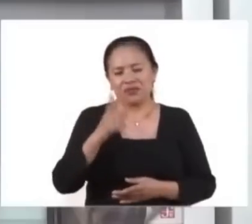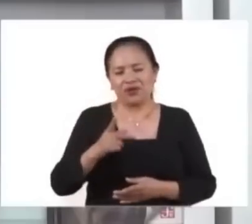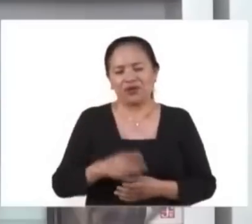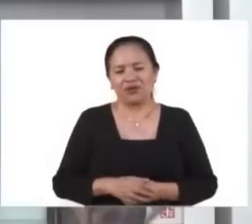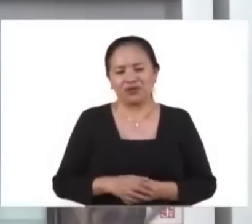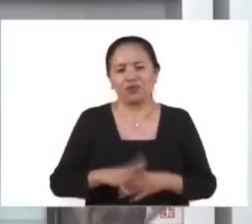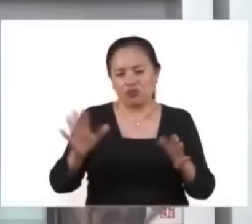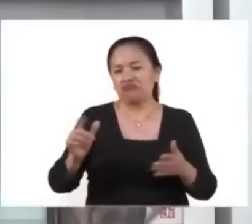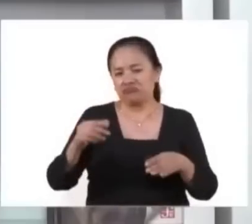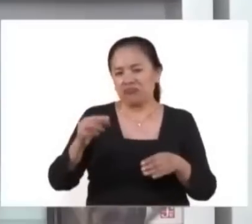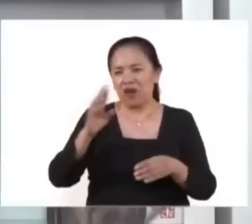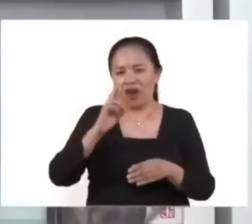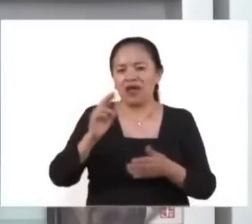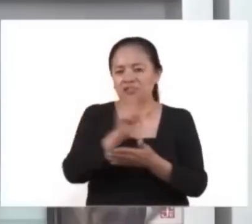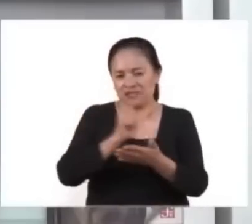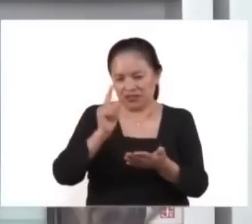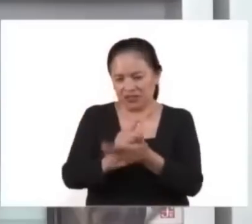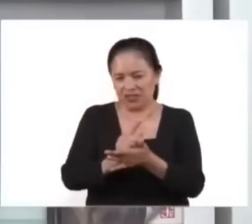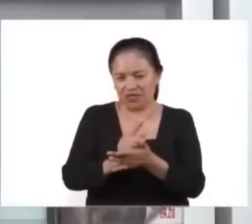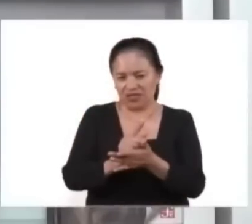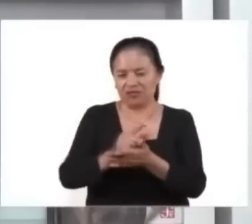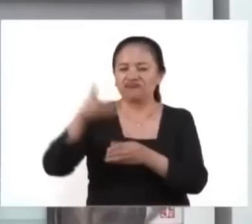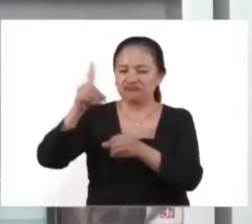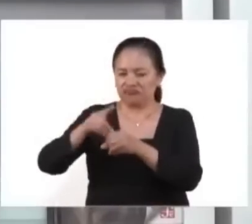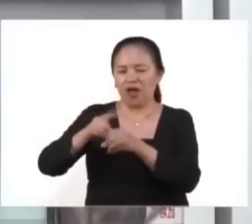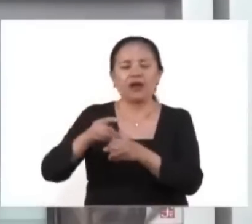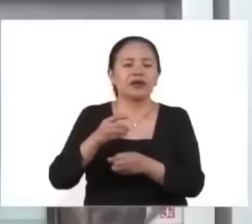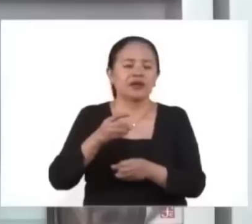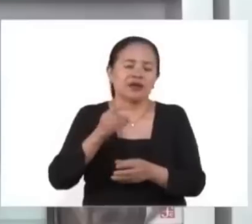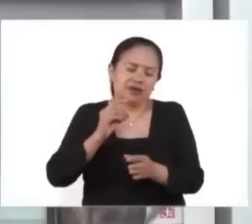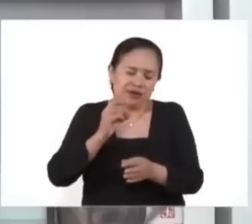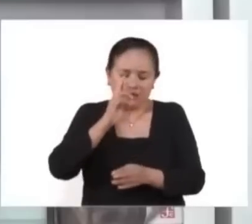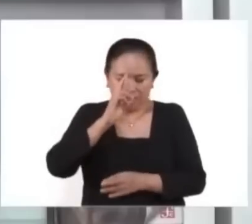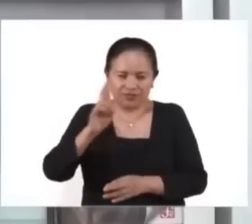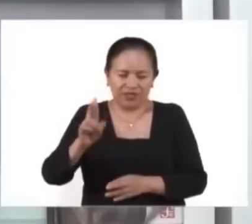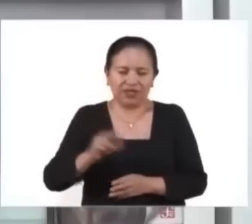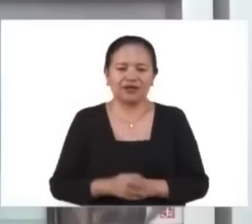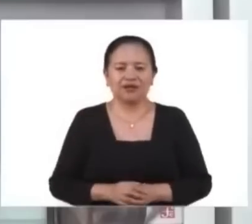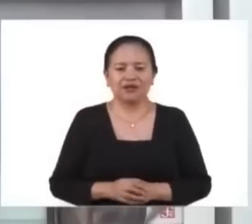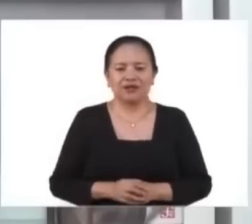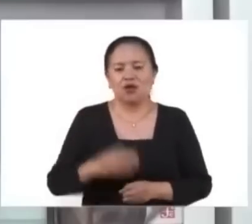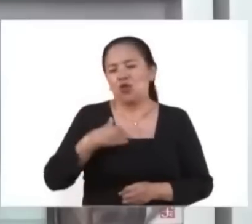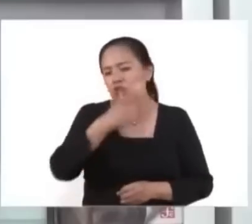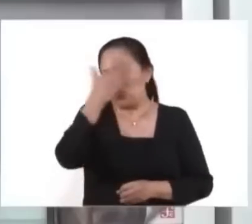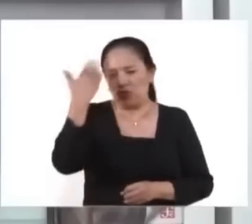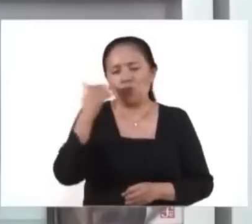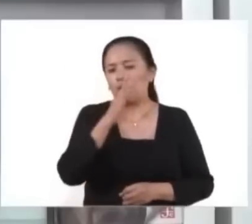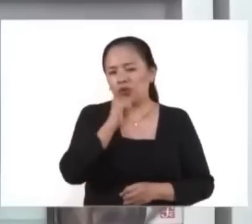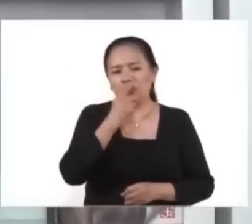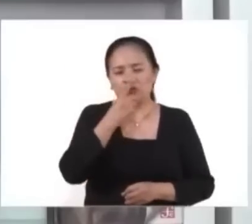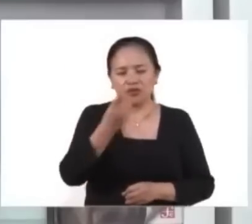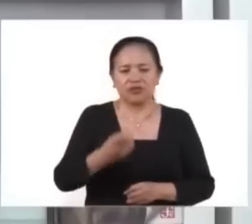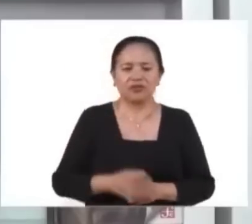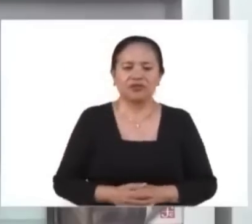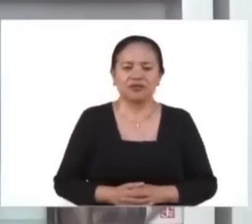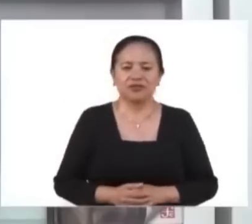respetar las leyes electorales y hay que ver cómo podemos ir no se puede decir porque ya es campaña